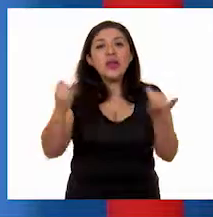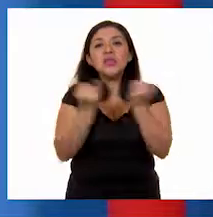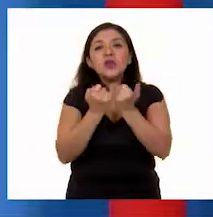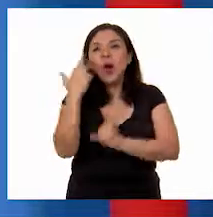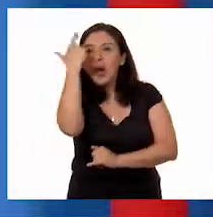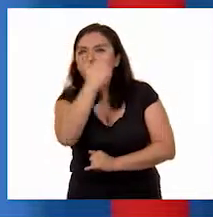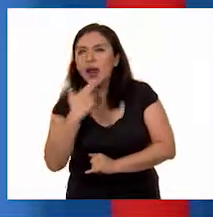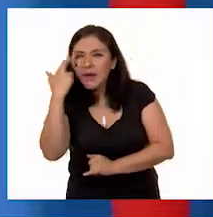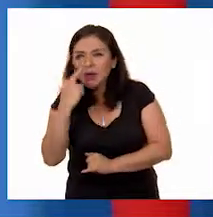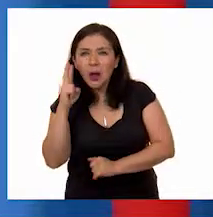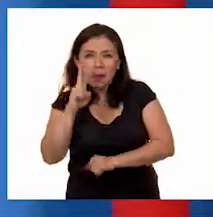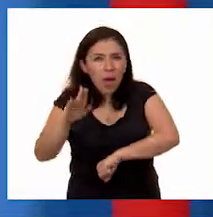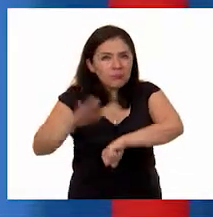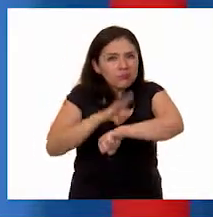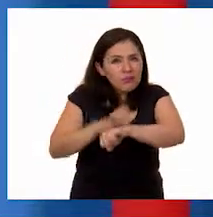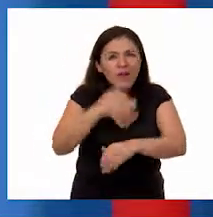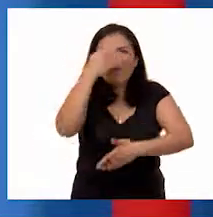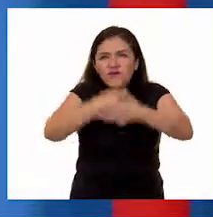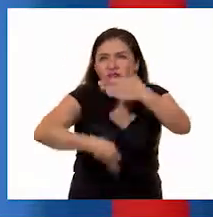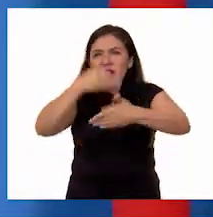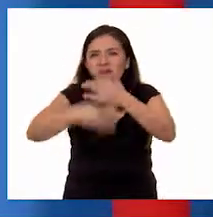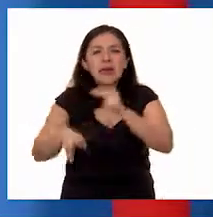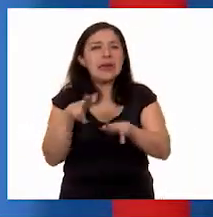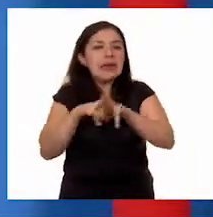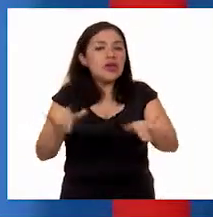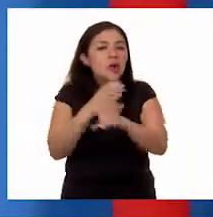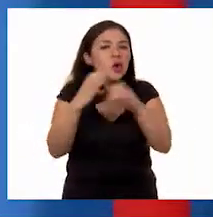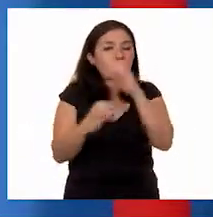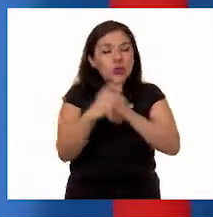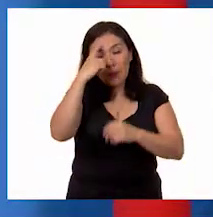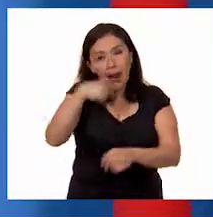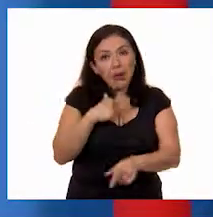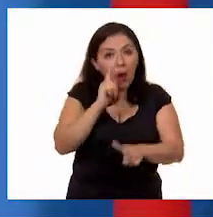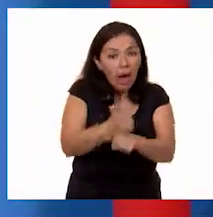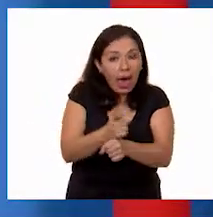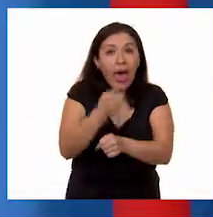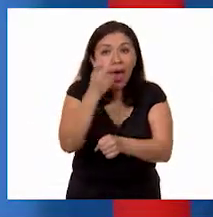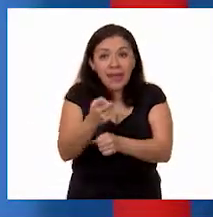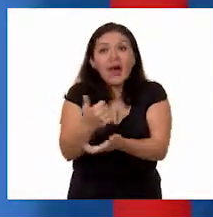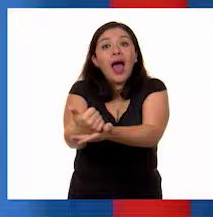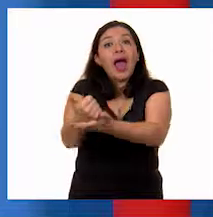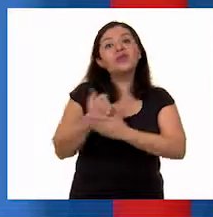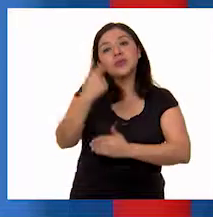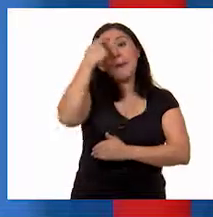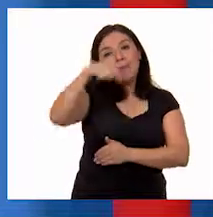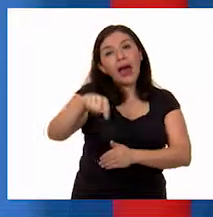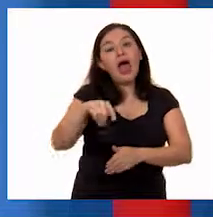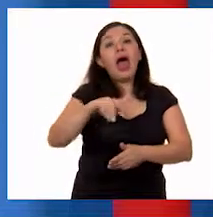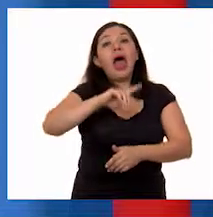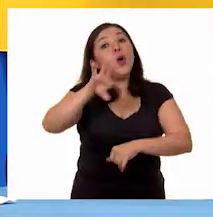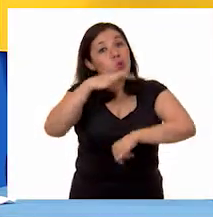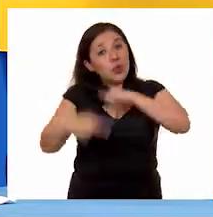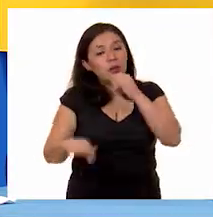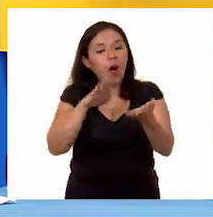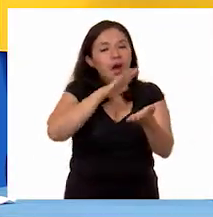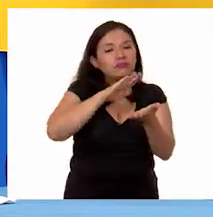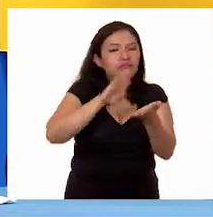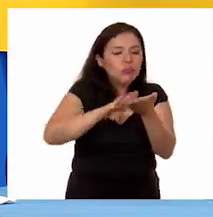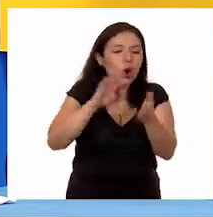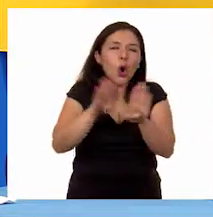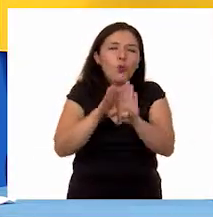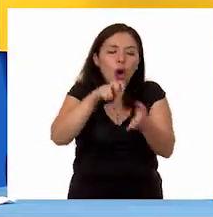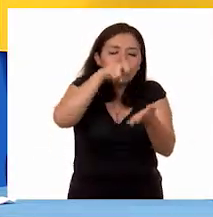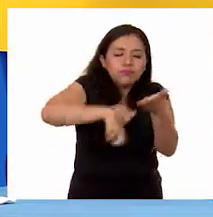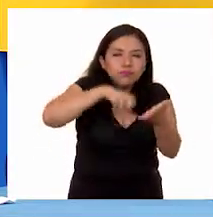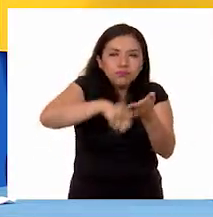y comprobar que no faltara ninguno de los elementos que habíamos encontrado, lo cual nos ayudó a corregirlo al final.